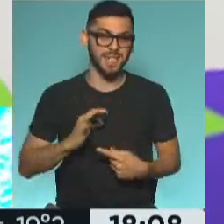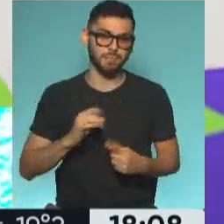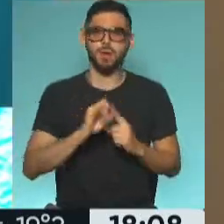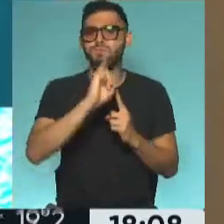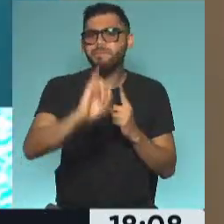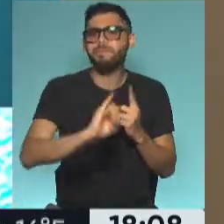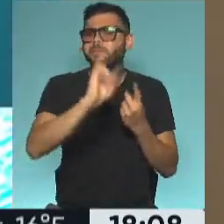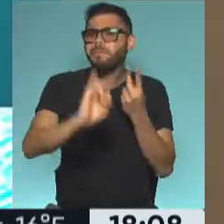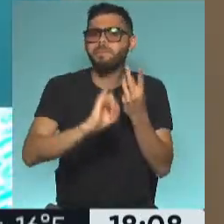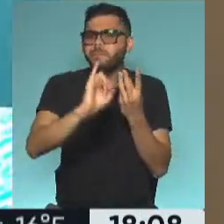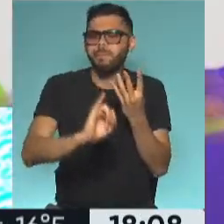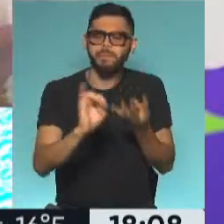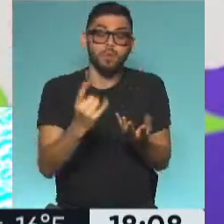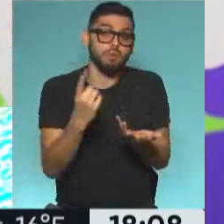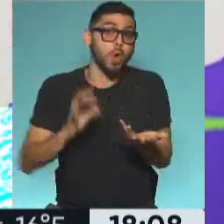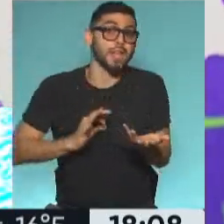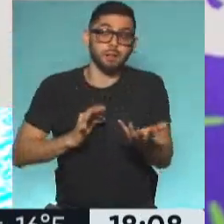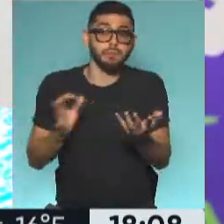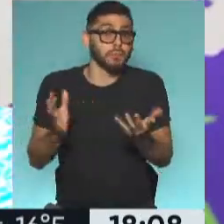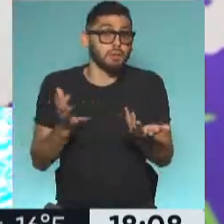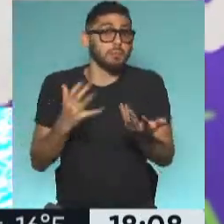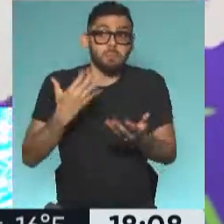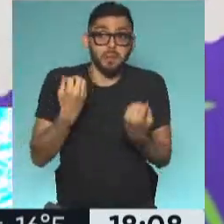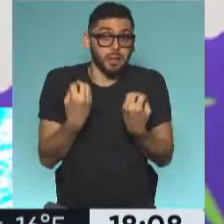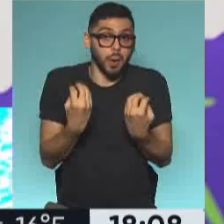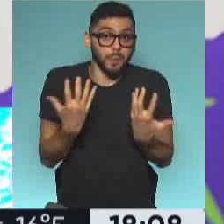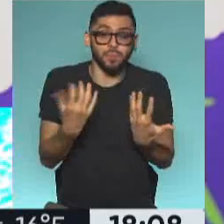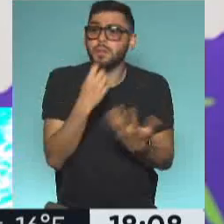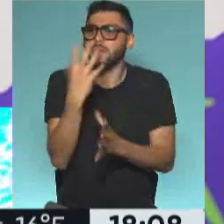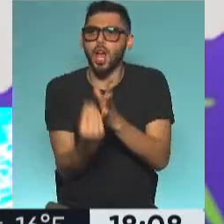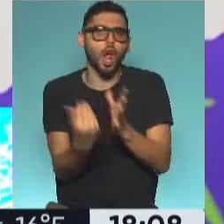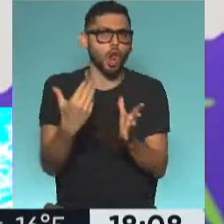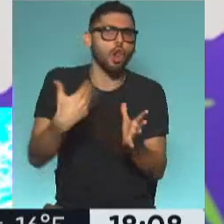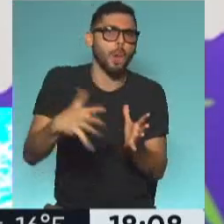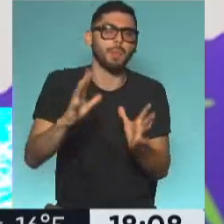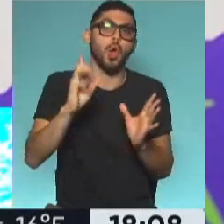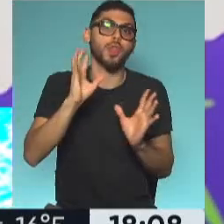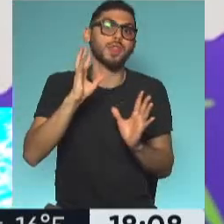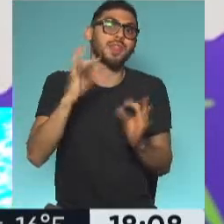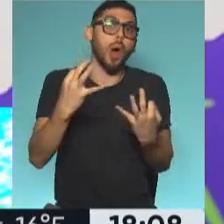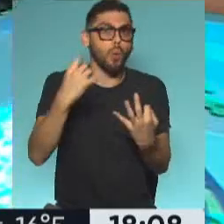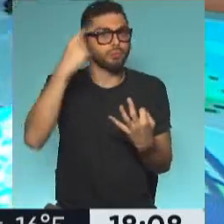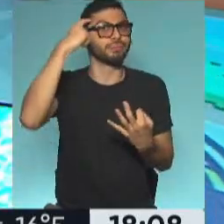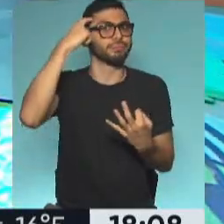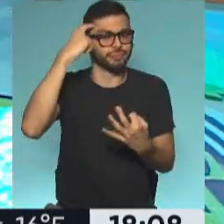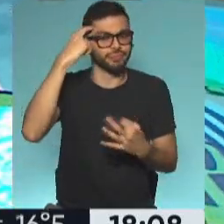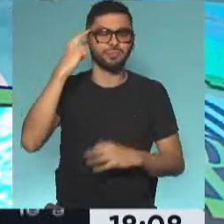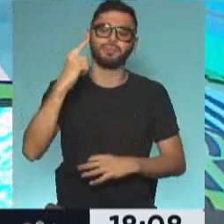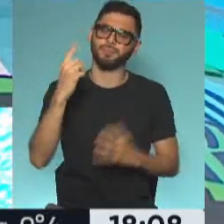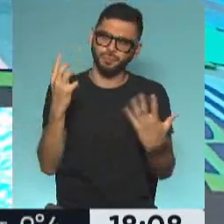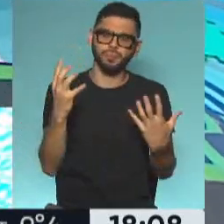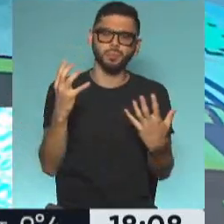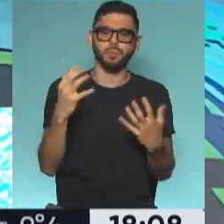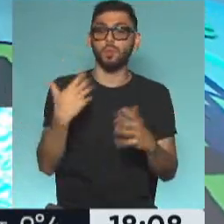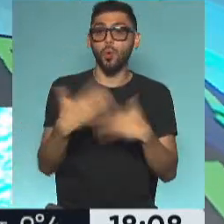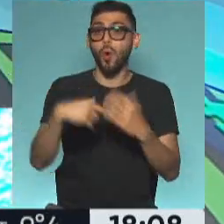nos viene explicando. Cada tanto hay que hacer como una evaluación y no pasa nada si nos equivocamos, pero está bueno reforzar, ¿no? Por supuesto. No solamente vamos a